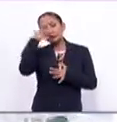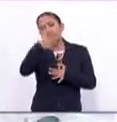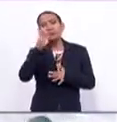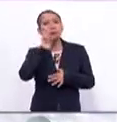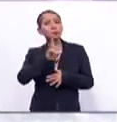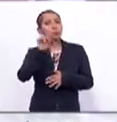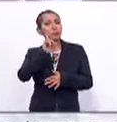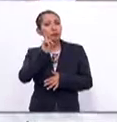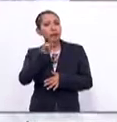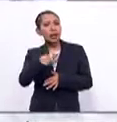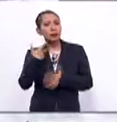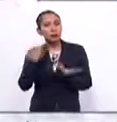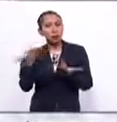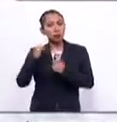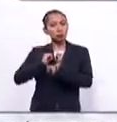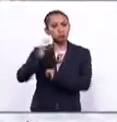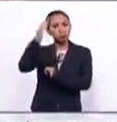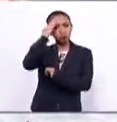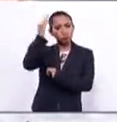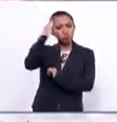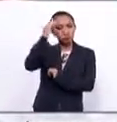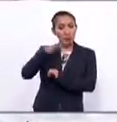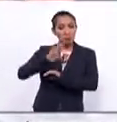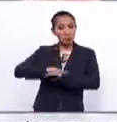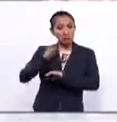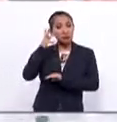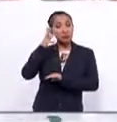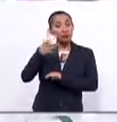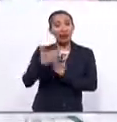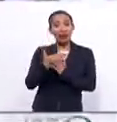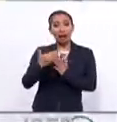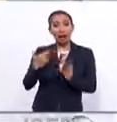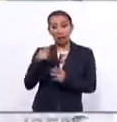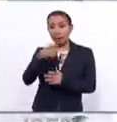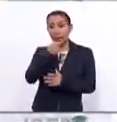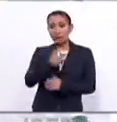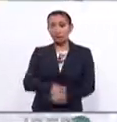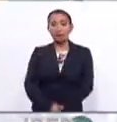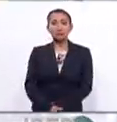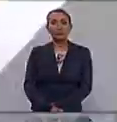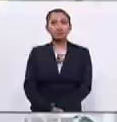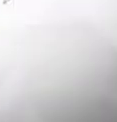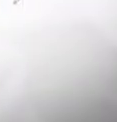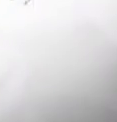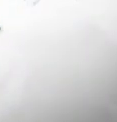sobre las mujeres en posiciones de mando son mayores a las que se enfrentan los hombres.